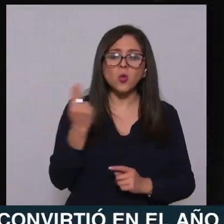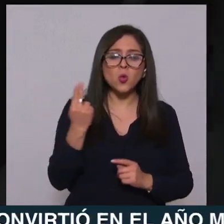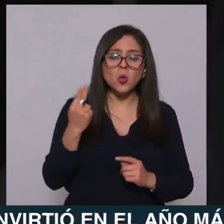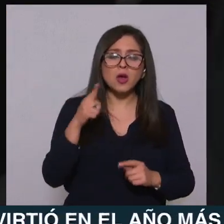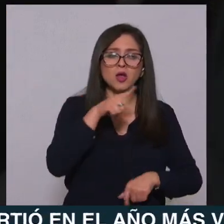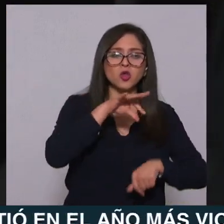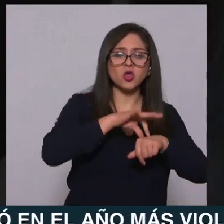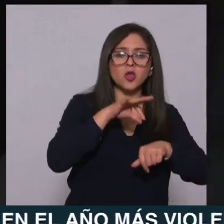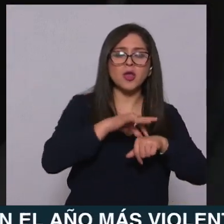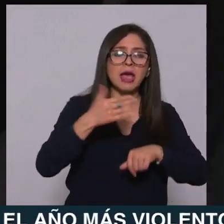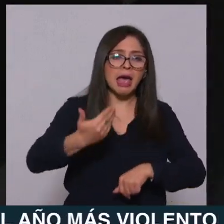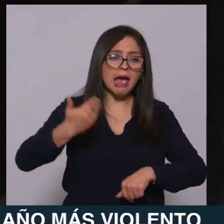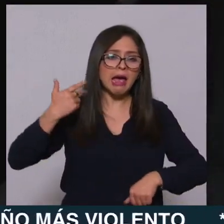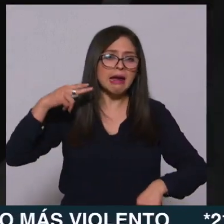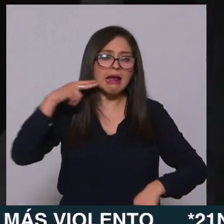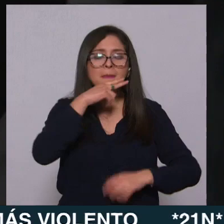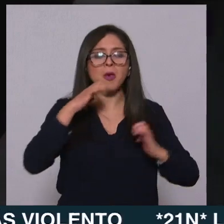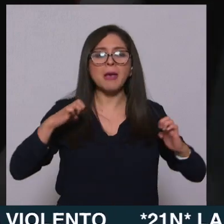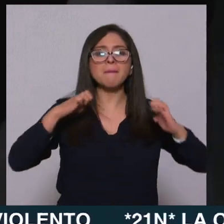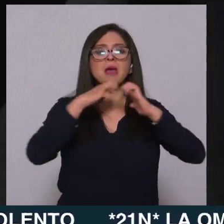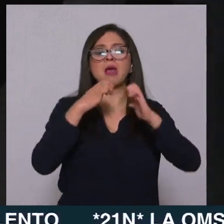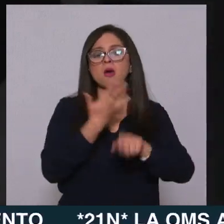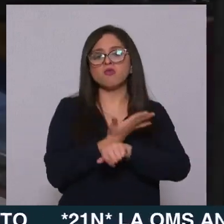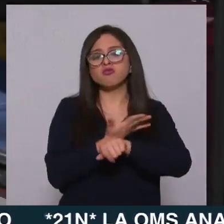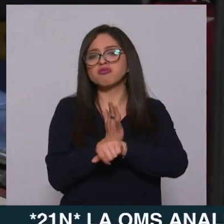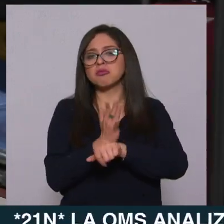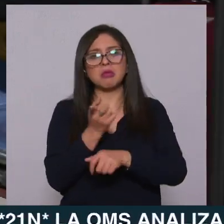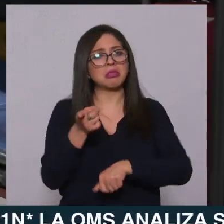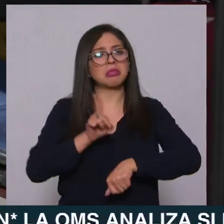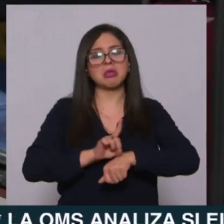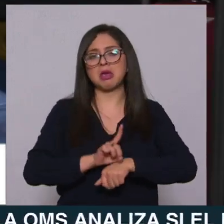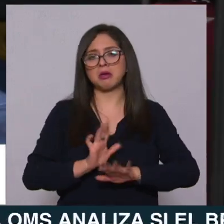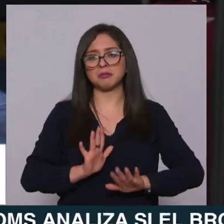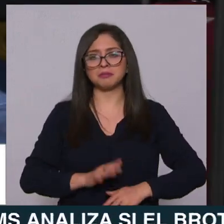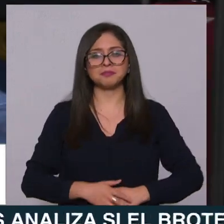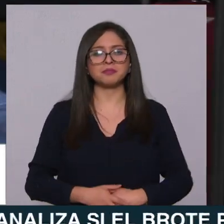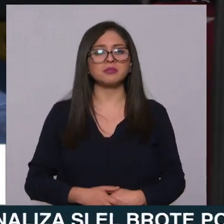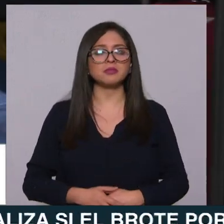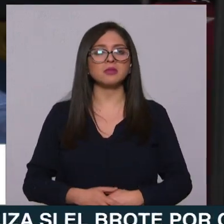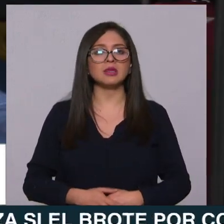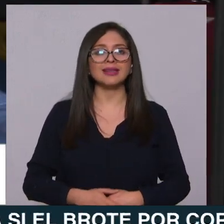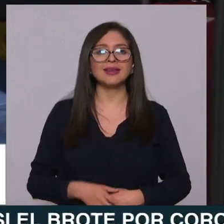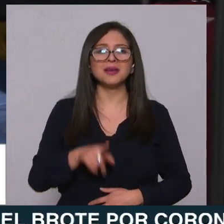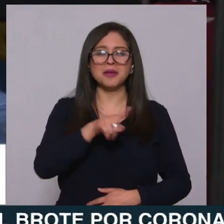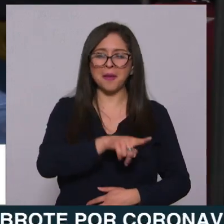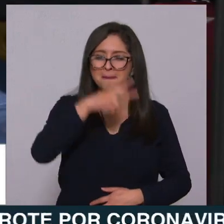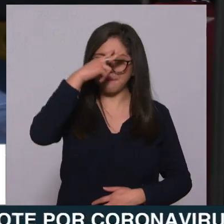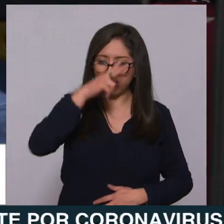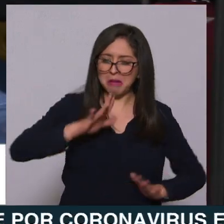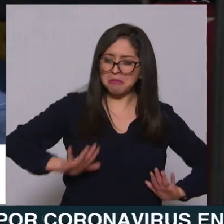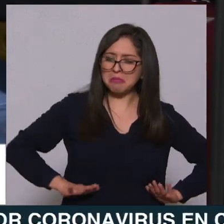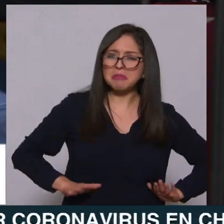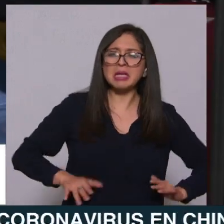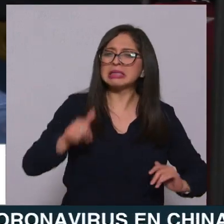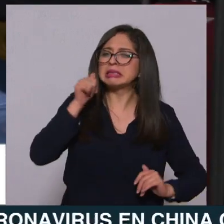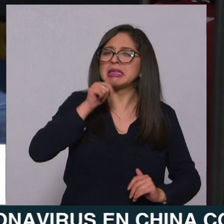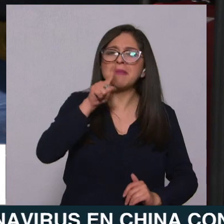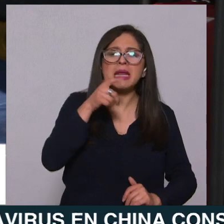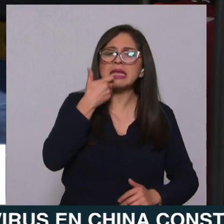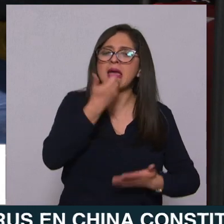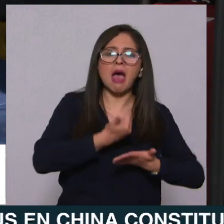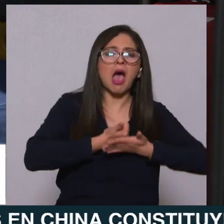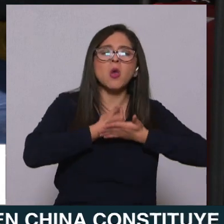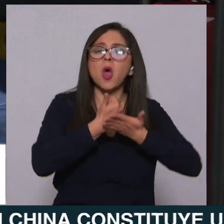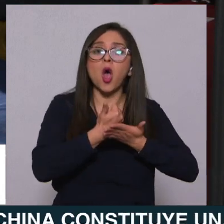dedicados a asistir en emergencias a cualquier hora del día. A los mexicanos queremos siempre ayudar. Debemos de pensar que no solamente es quiero